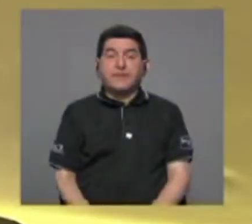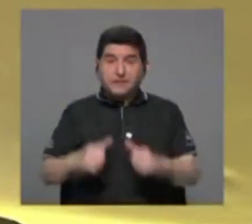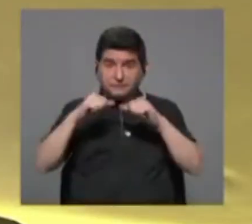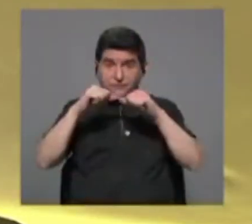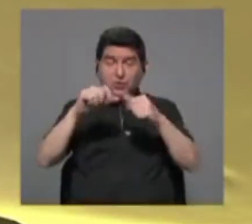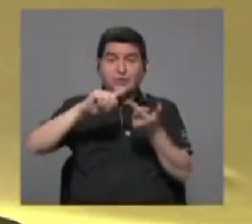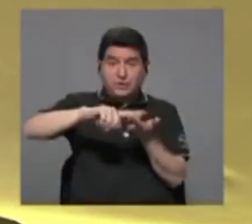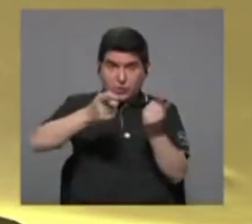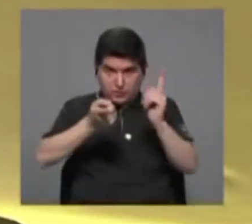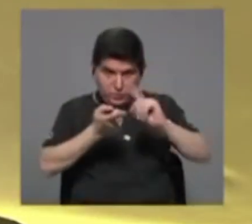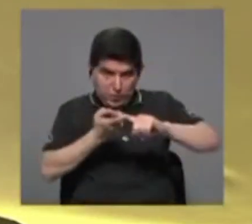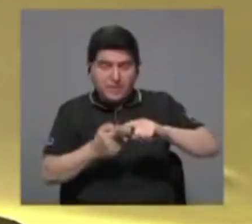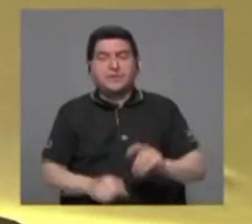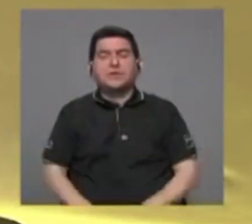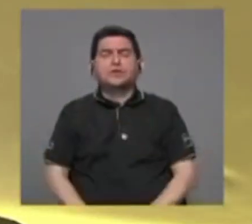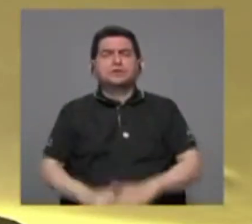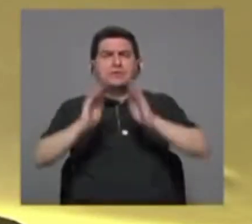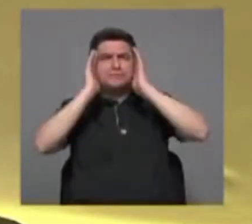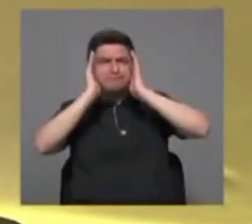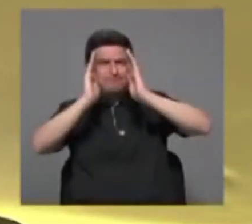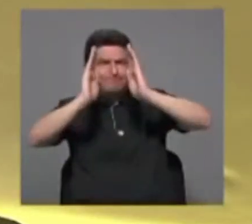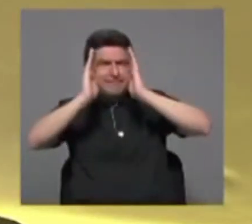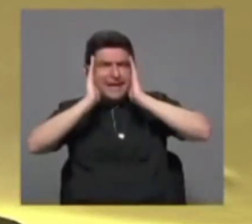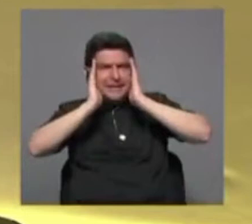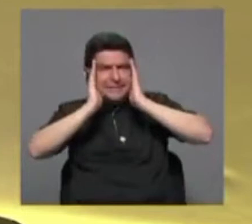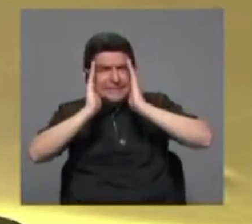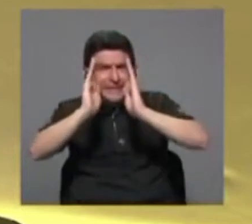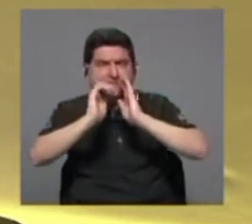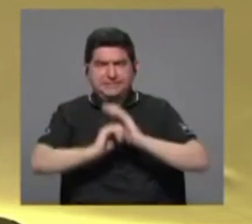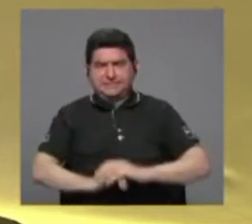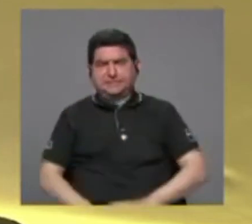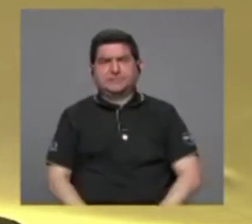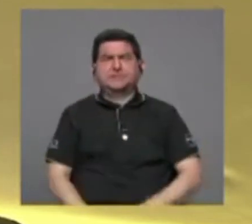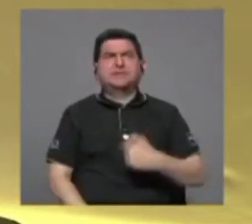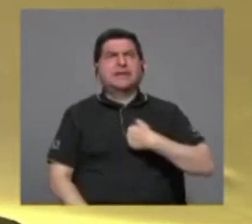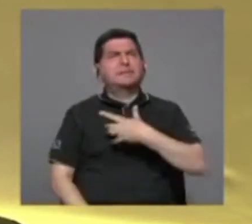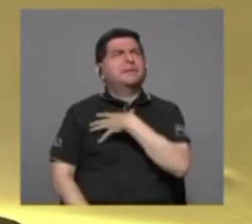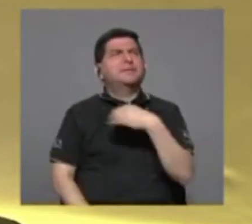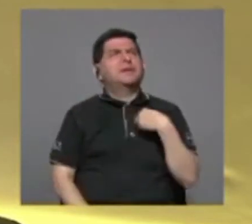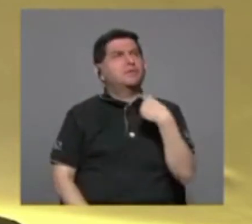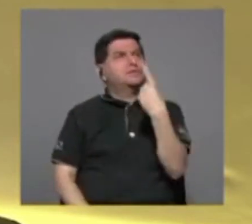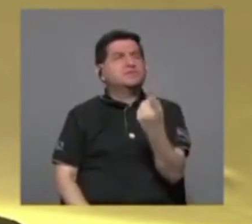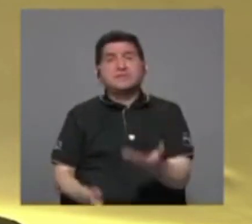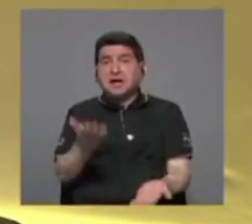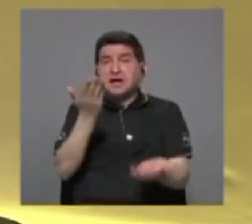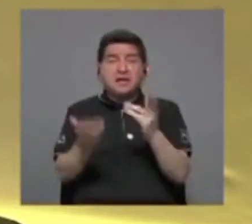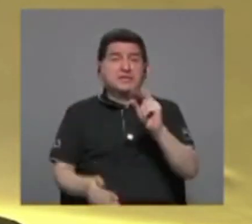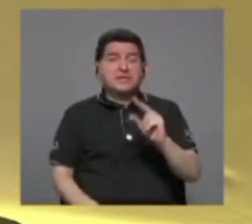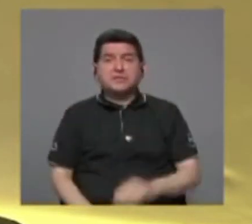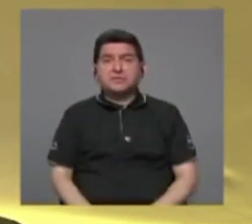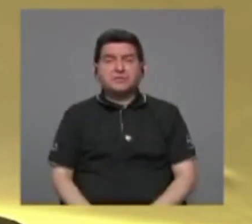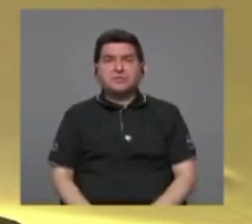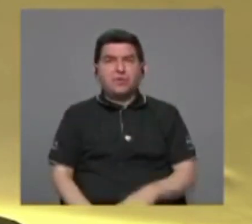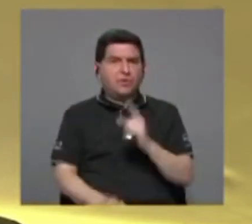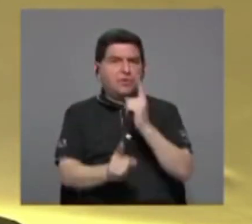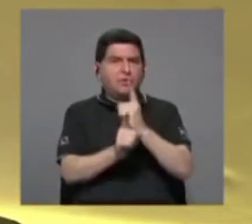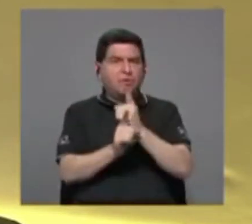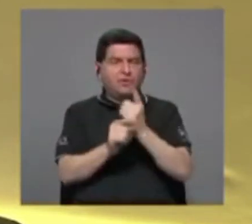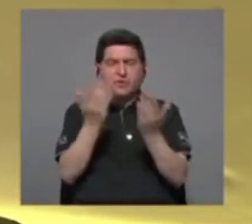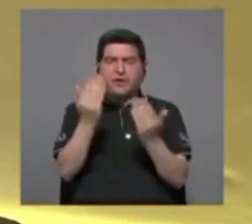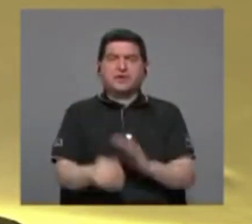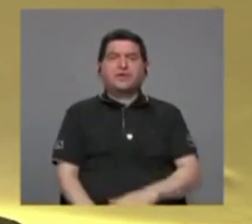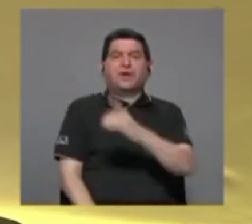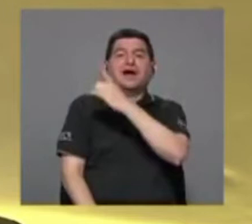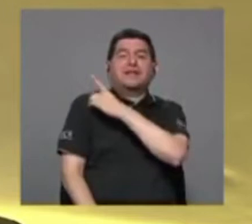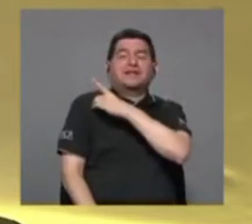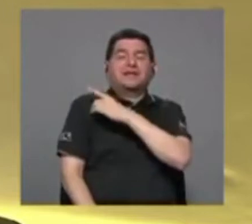Continuamos, amigas y amigos, escuchando, a mí me gusta decirlo, aunque no sea una metáfora correcta, al director